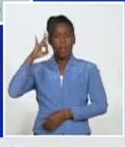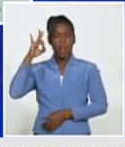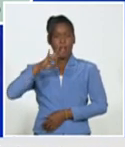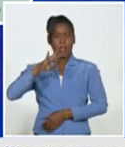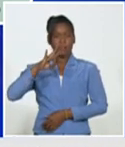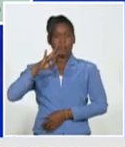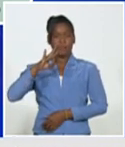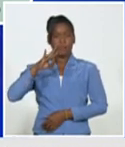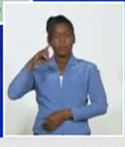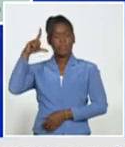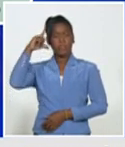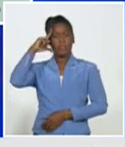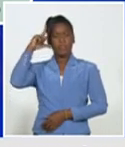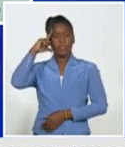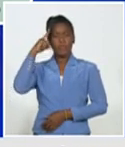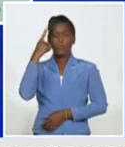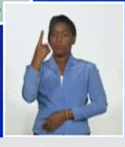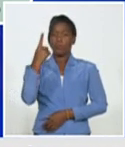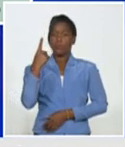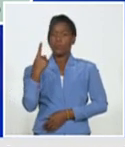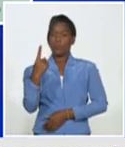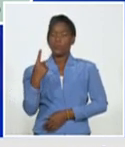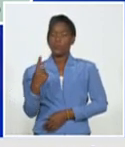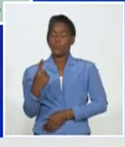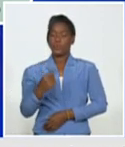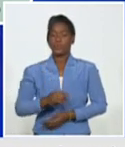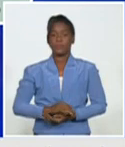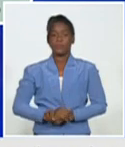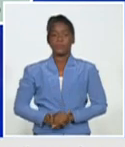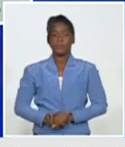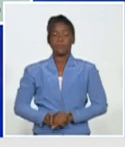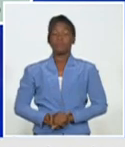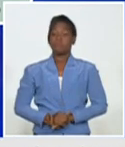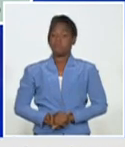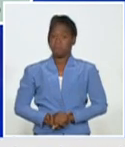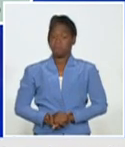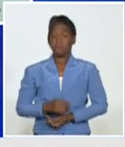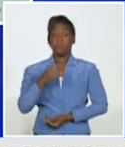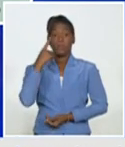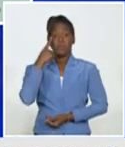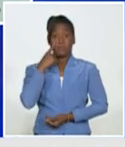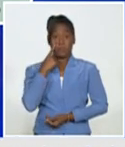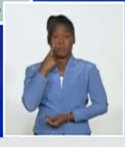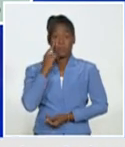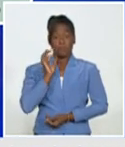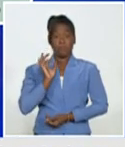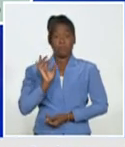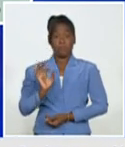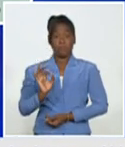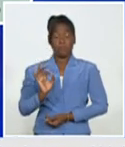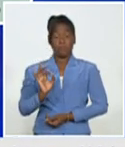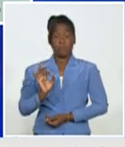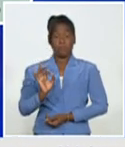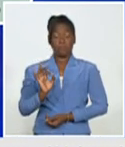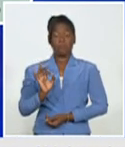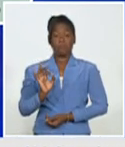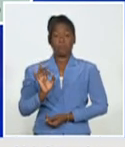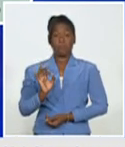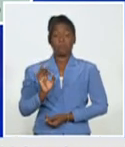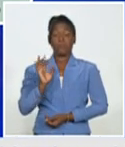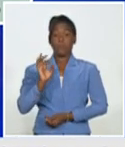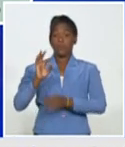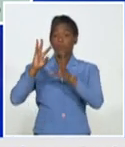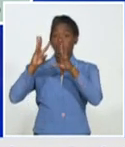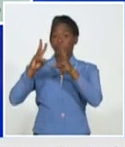Sandino, con 1 cada uno. Como ven, aunque podemos decir que 19 menos, pero vamos a ver